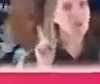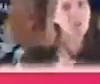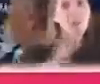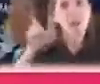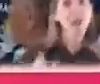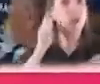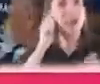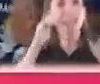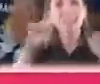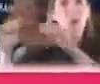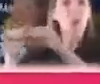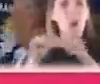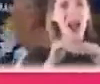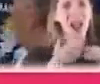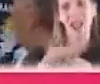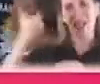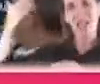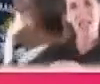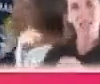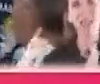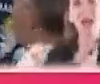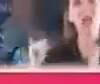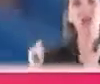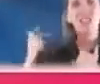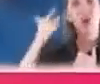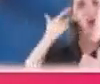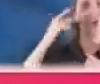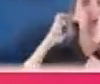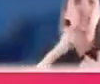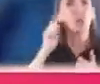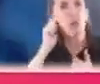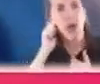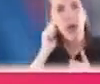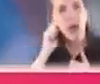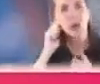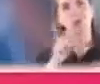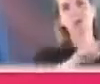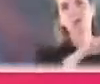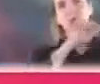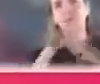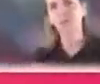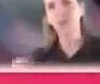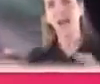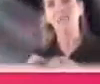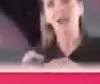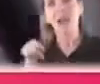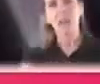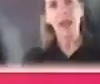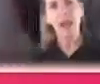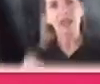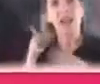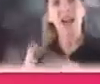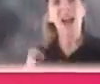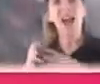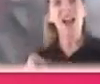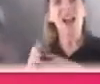Cono Sur, claro. Sándwich del Sur, Orcadas del Sur, y todo lo que compone el sistema insular y que llega hasta